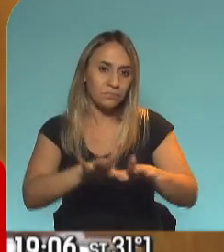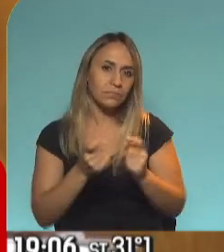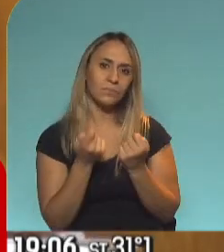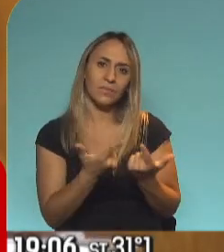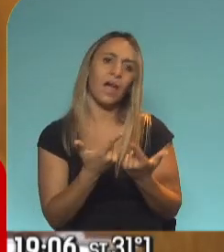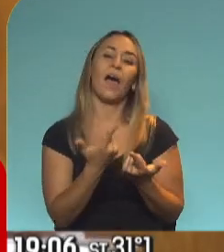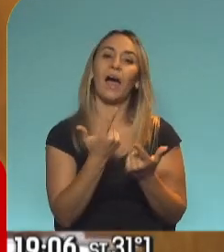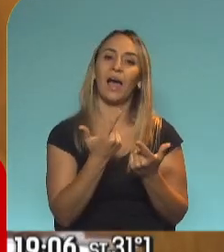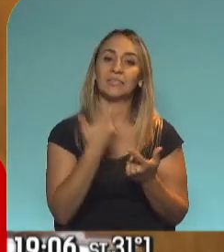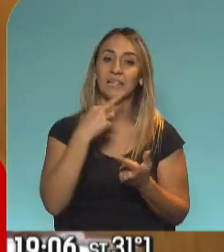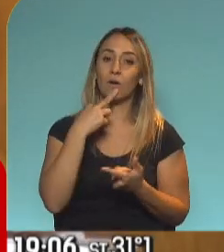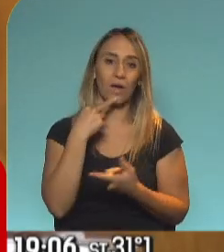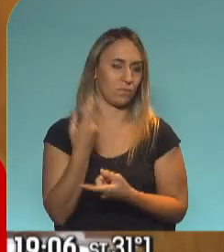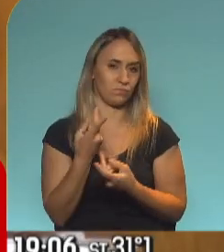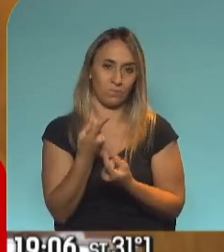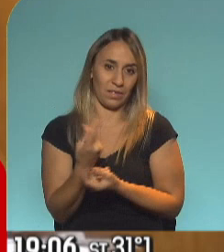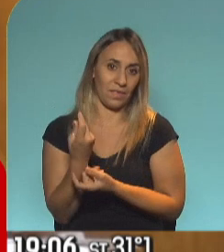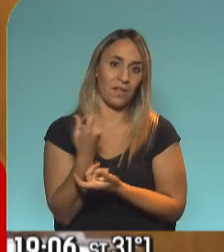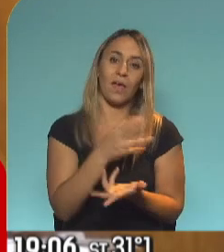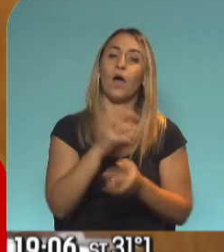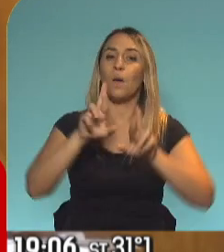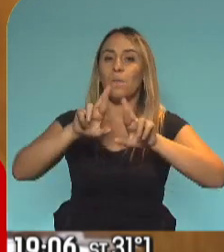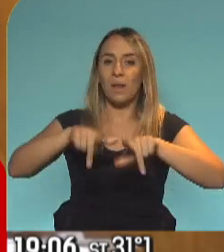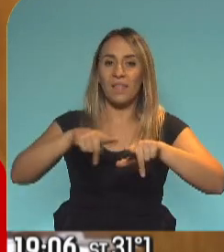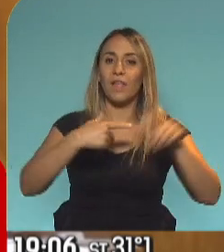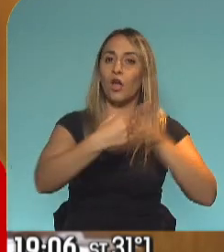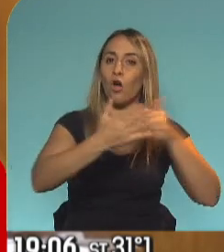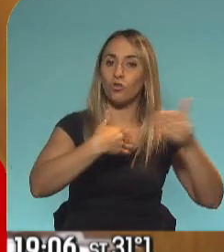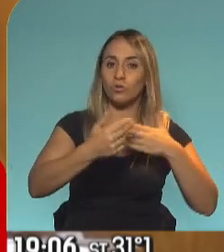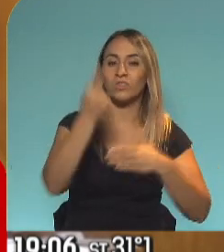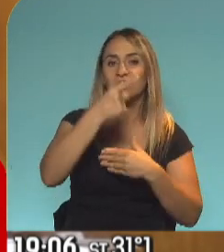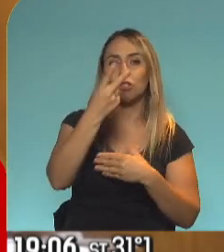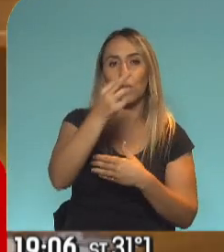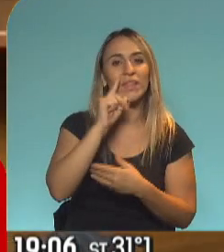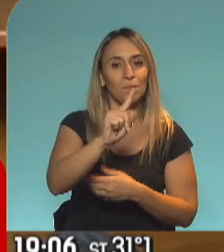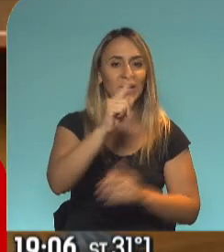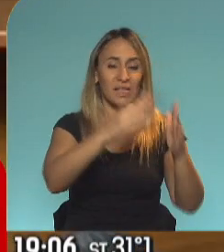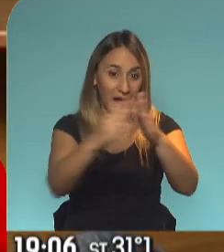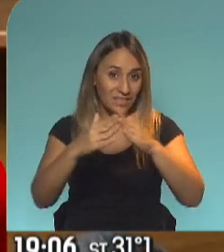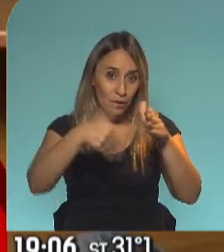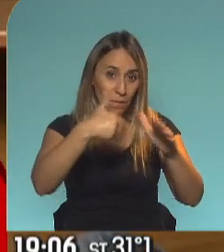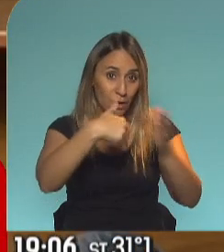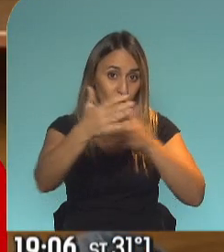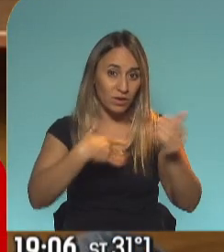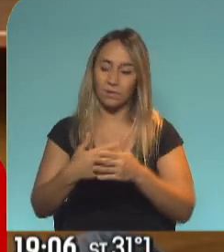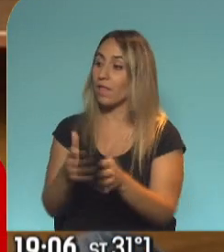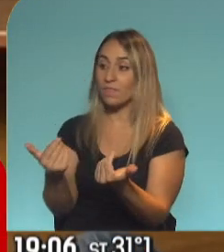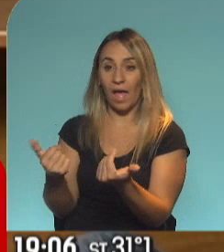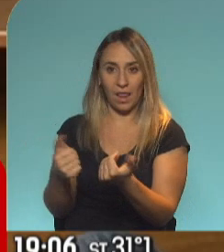Juan de nuestro plan de construcción de 120.000 viviendas. Y que de ese modo